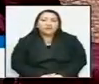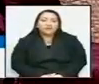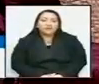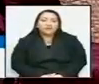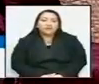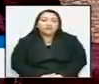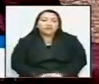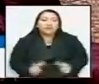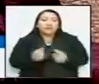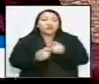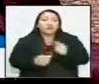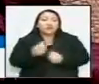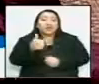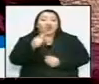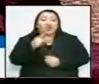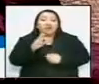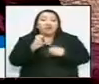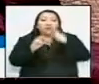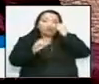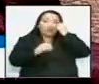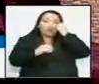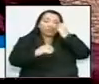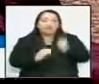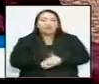Víctor Álvarez, pero si tiene bien